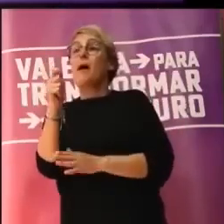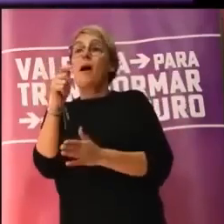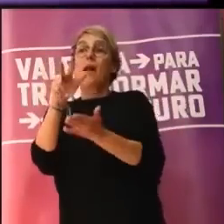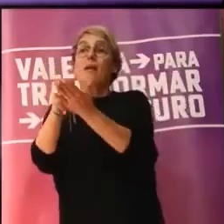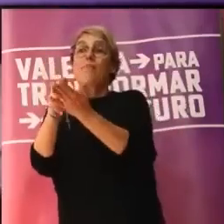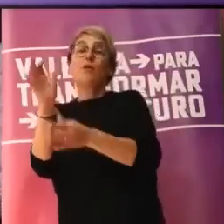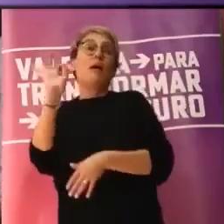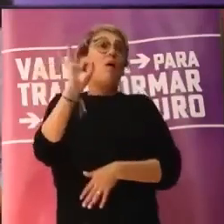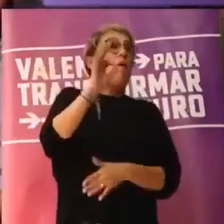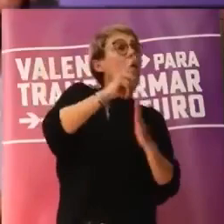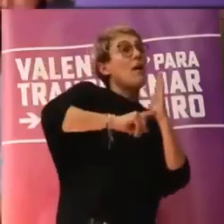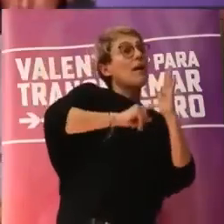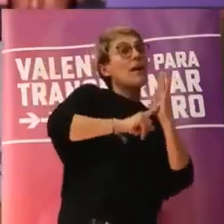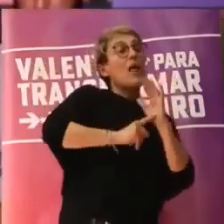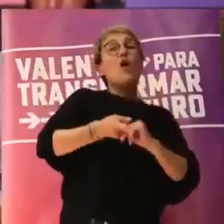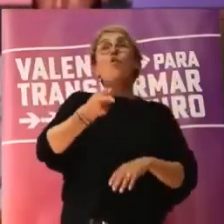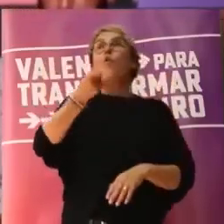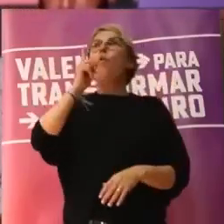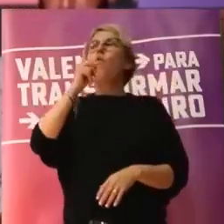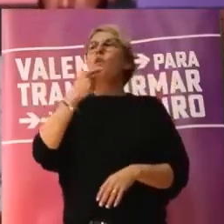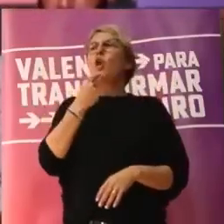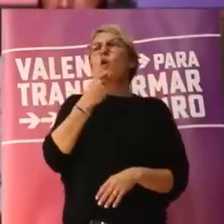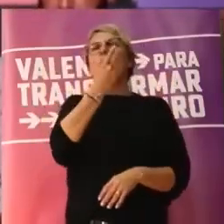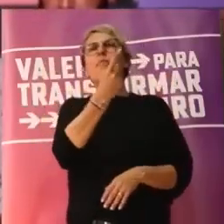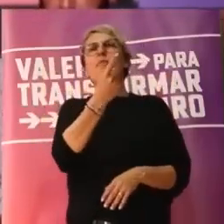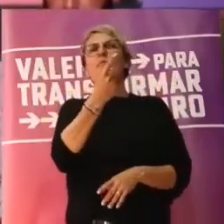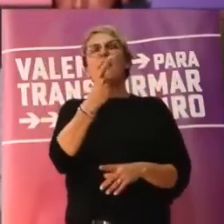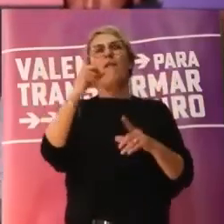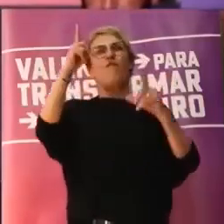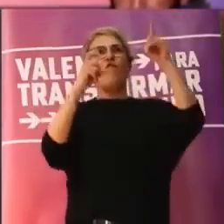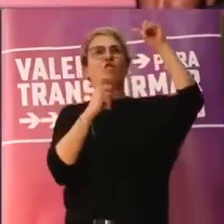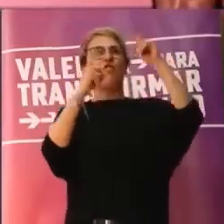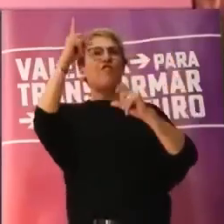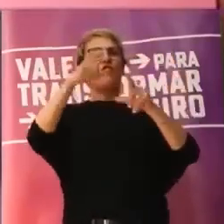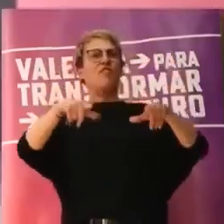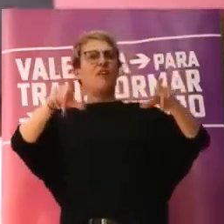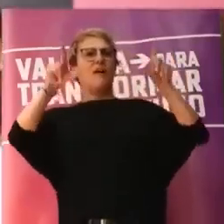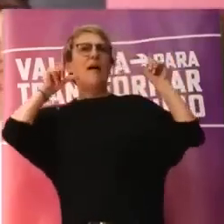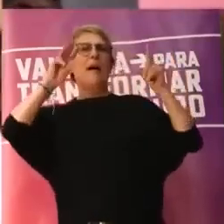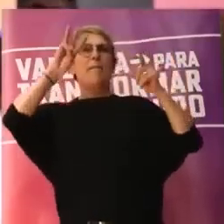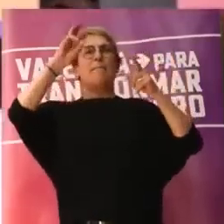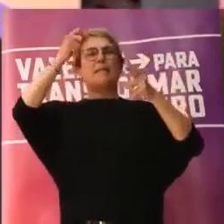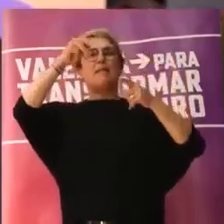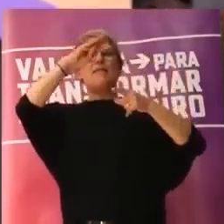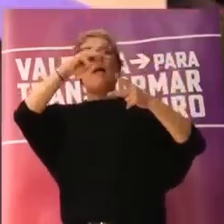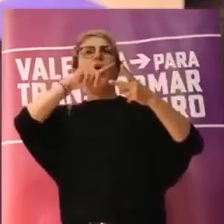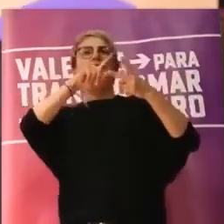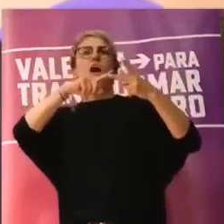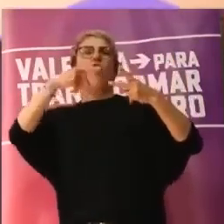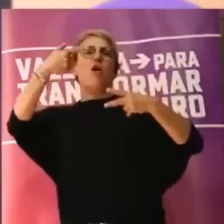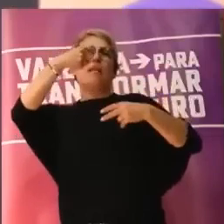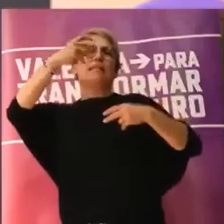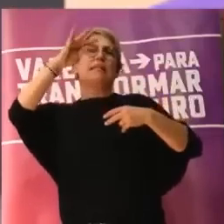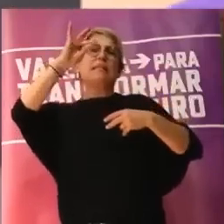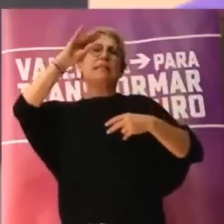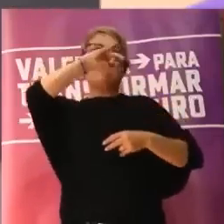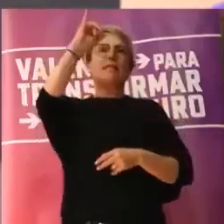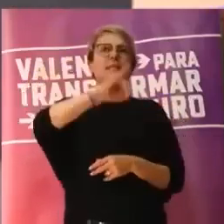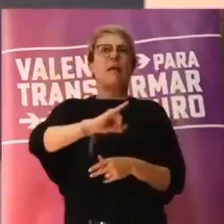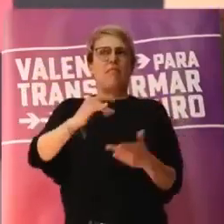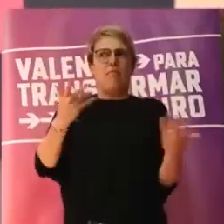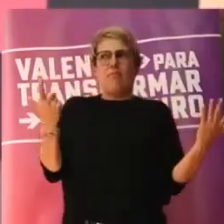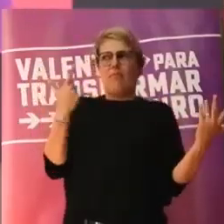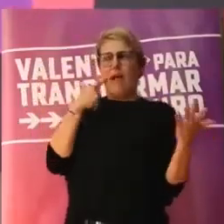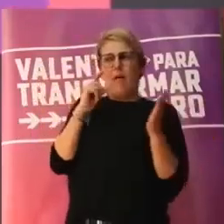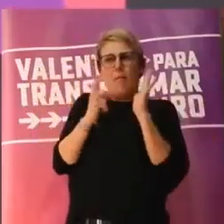alquiler. ¿Quiénes son los únicos que están diciendo, en lugar de hacerte fotos con Ana Patricia Botín, Pedro Sánchez, no sería mucho mejor obligar por ley a